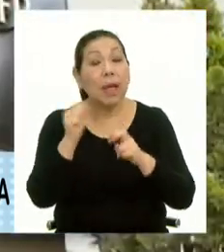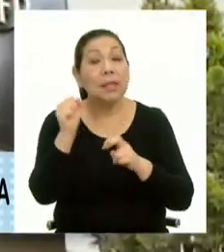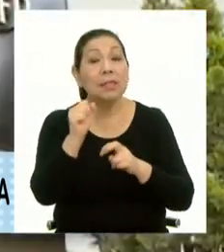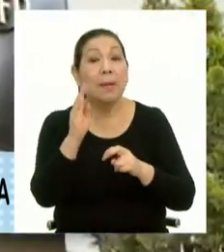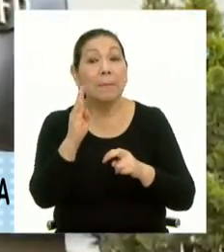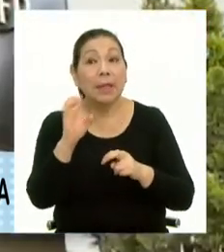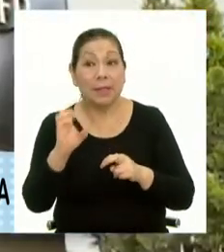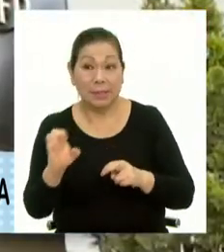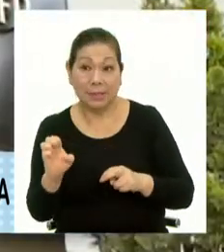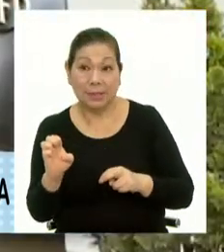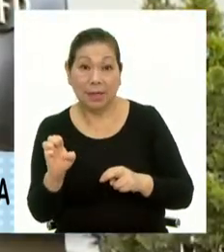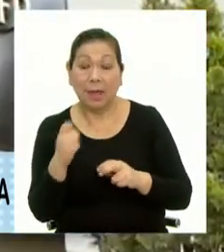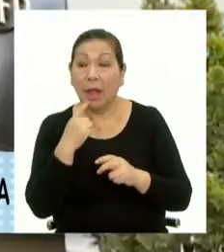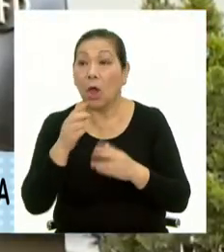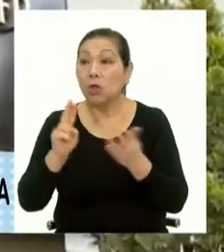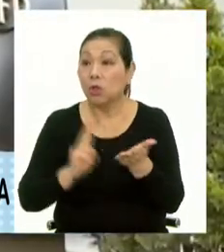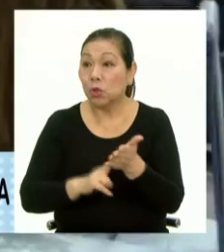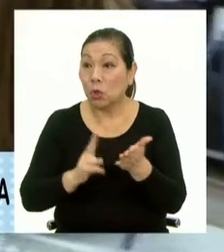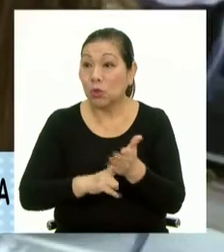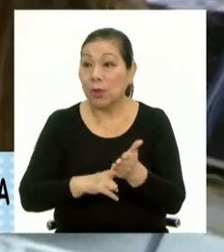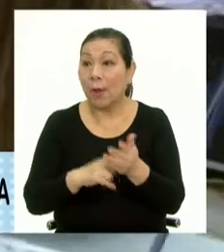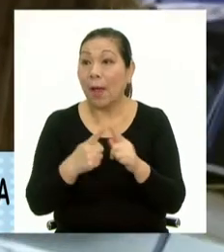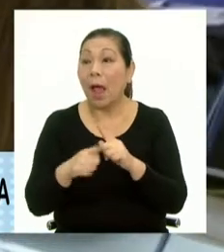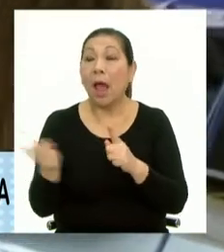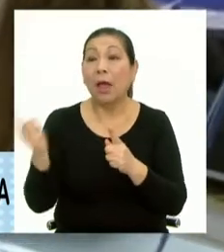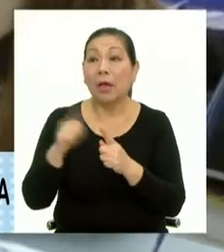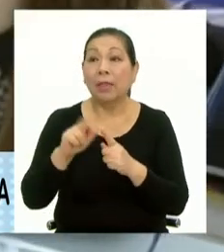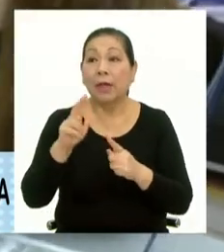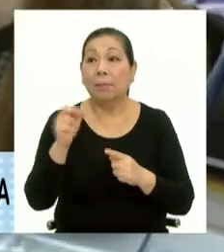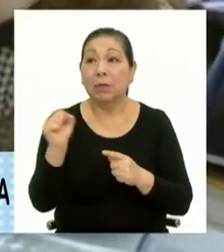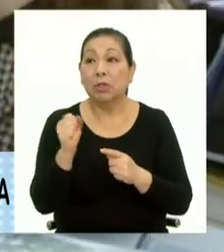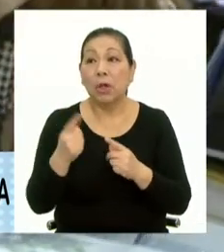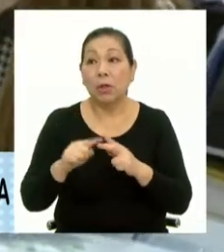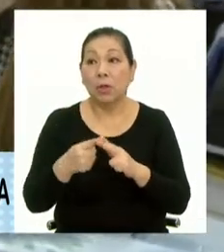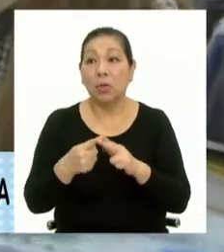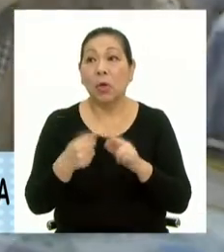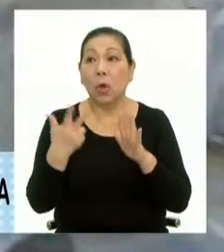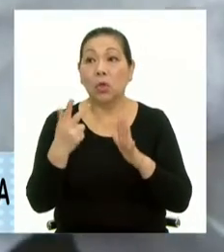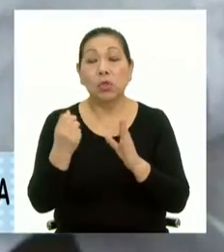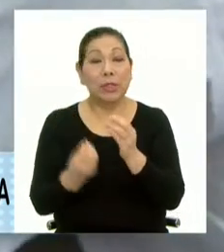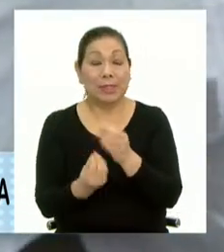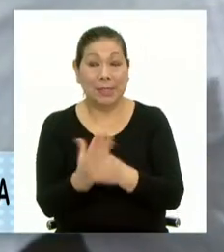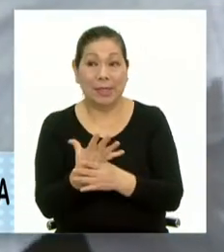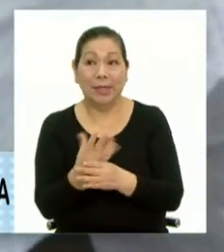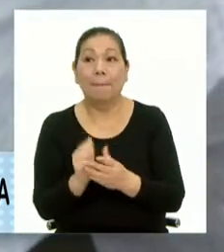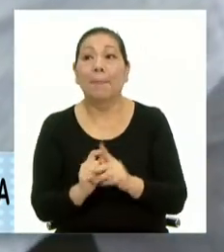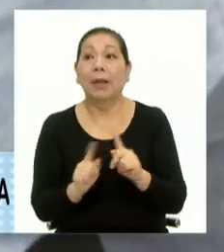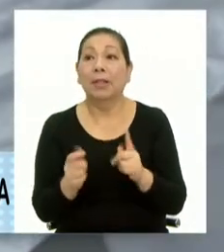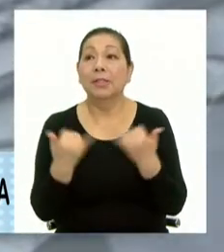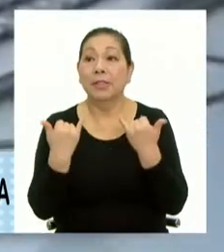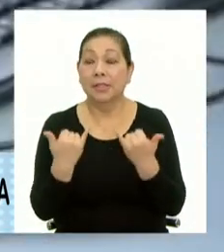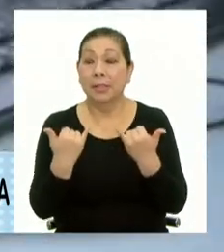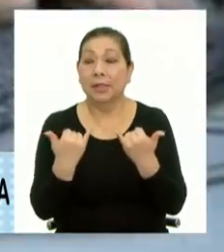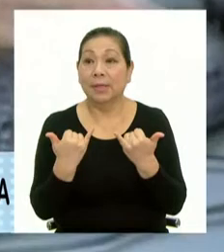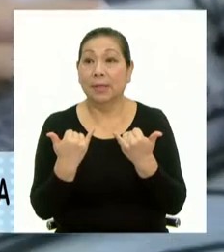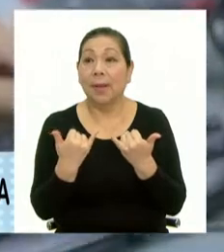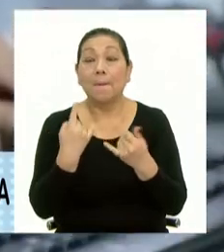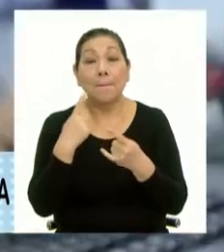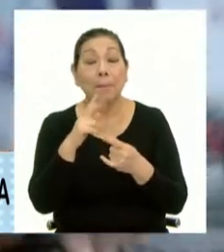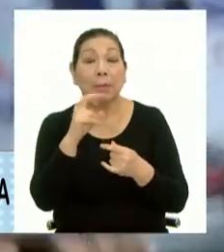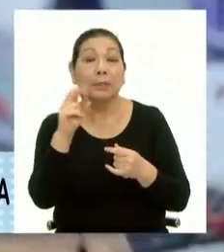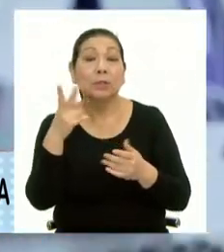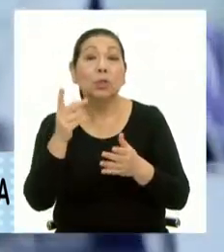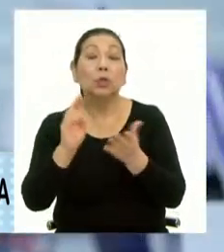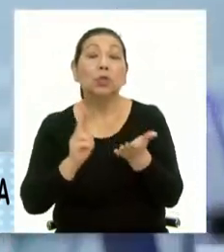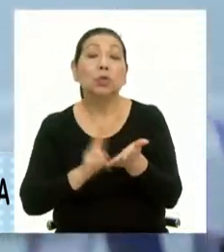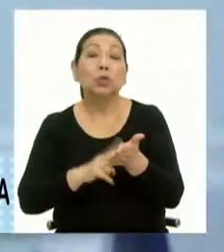de los depósitos a los socios ahorristas hasta 3.000 soles a partir del 8 de septiembre. De esa forma, el 75% de